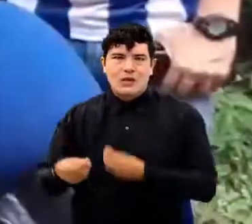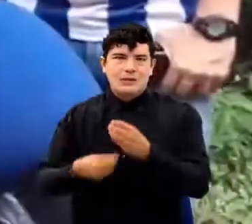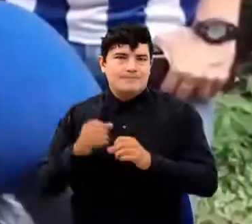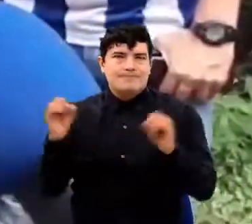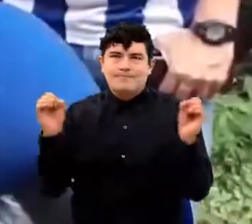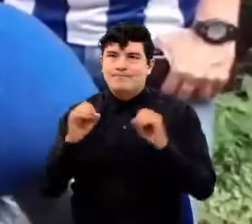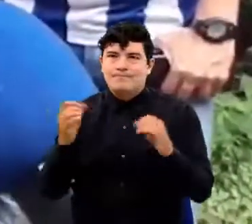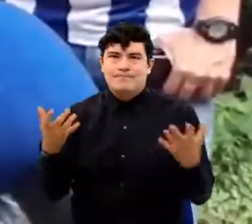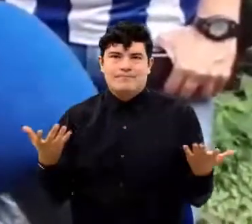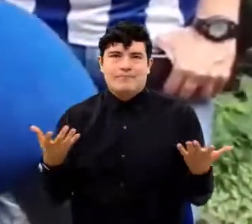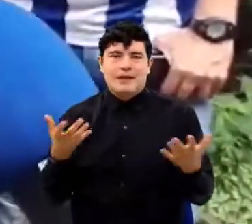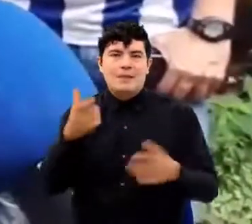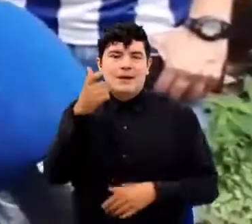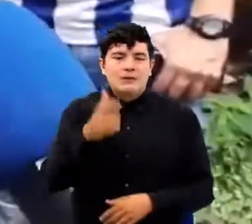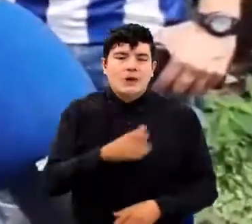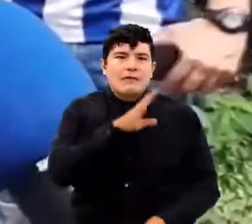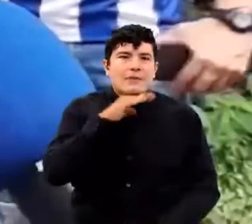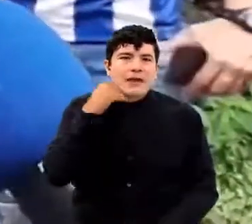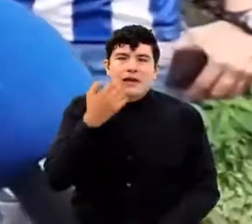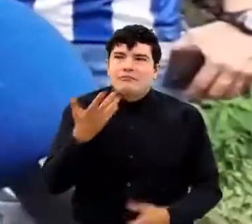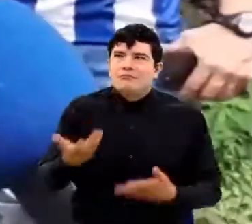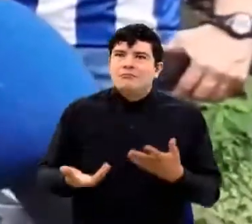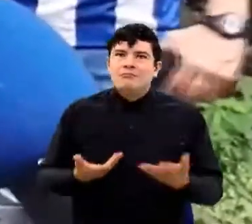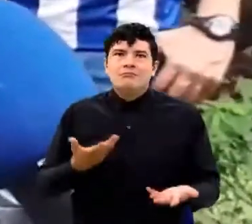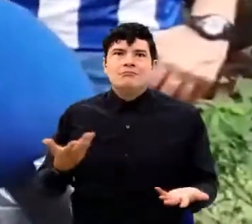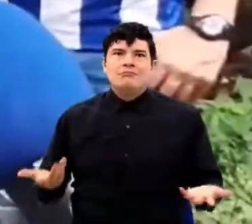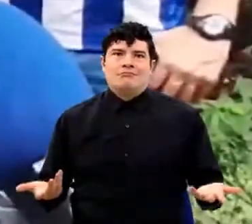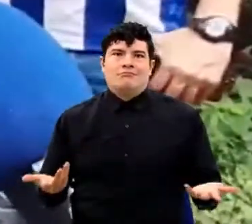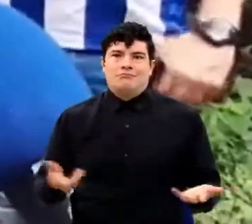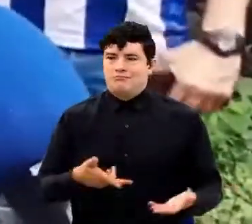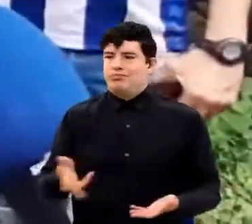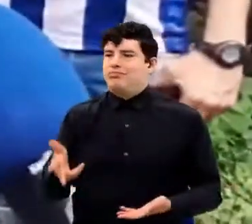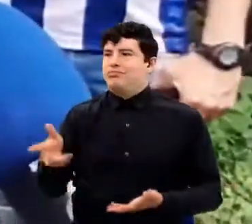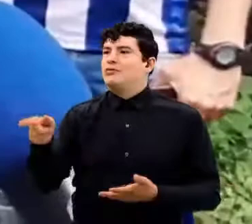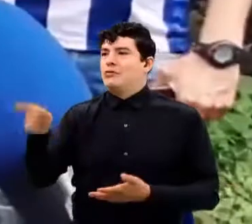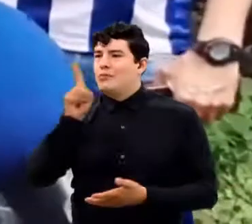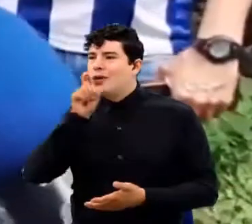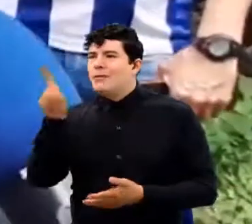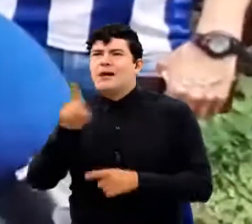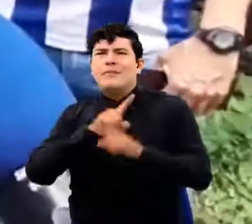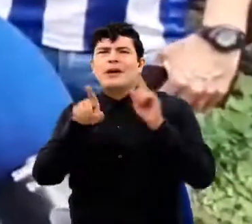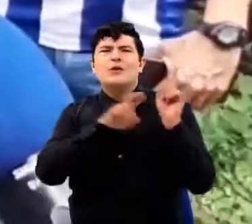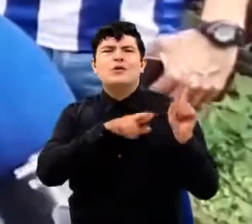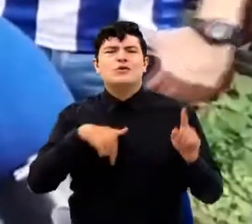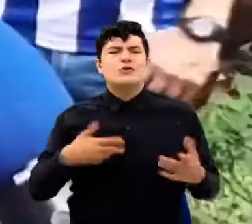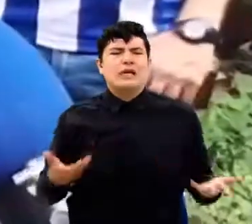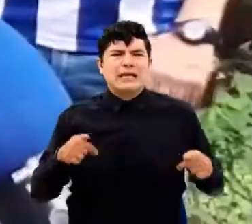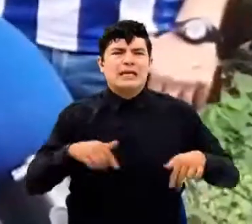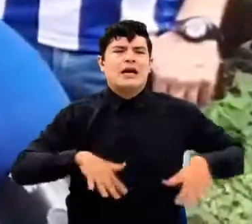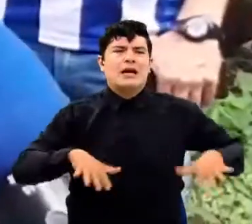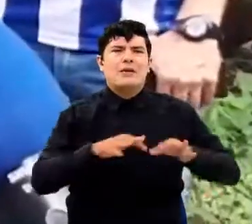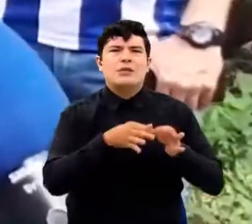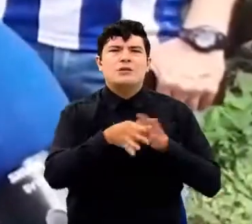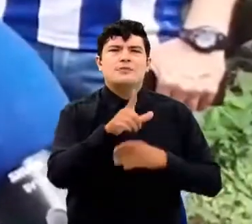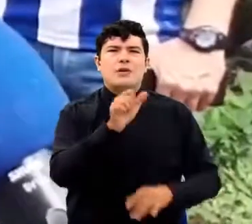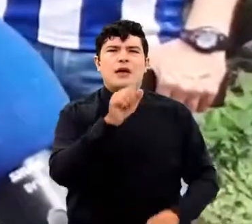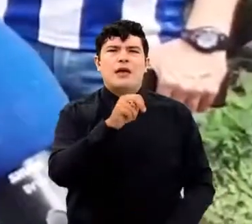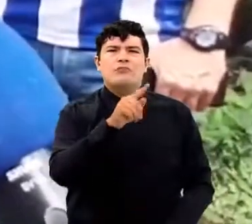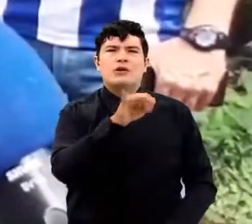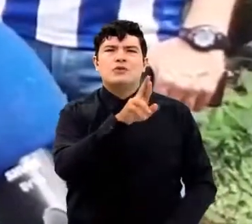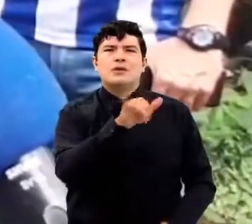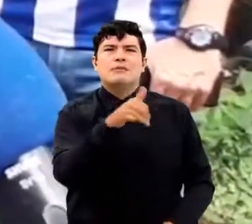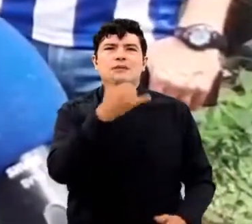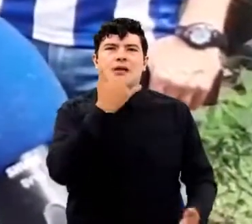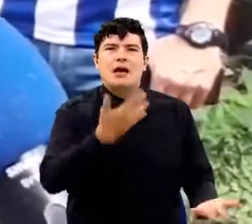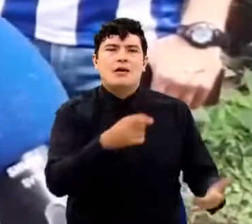enfermo, y ustedes estamos pensando y diciéndole a todo el mundo que sí, que se vaya por Bucaramanga, por otros lados, y nosotros, los landazureños, ¿qué? O